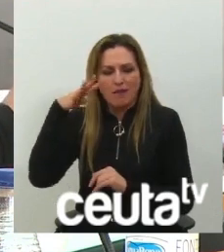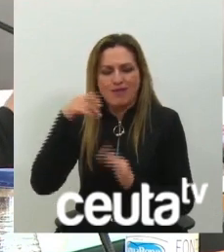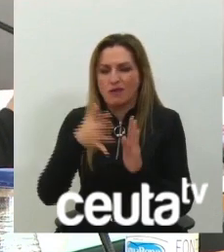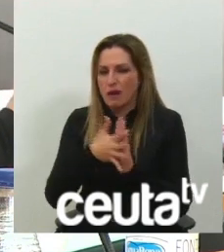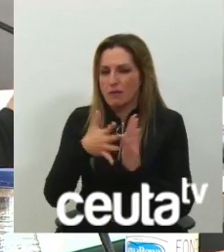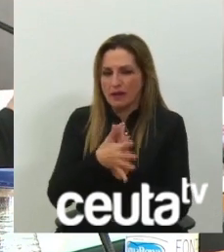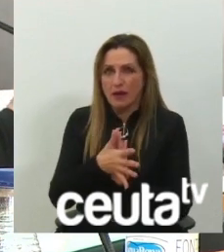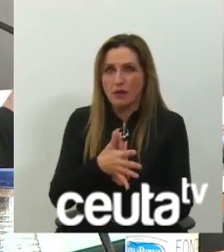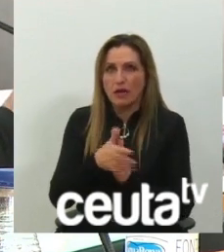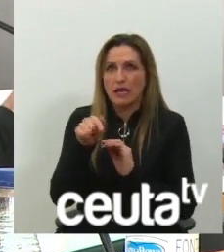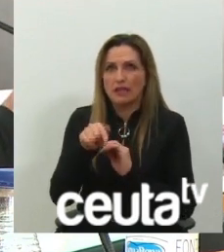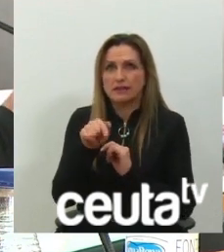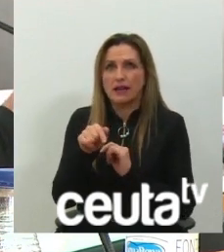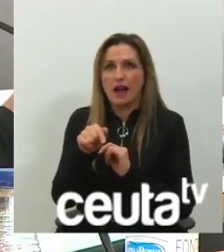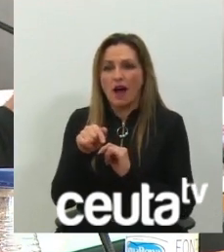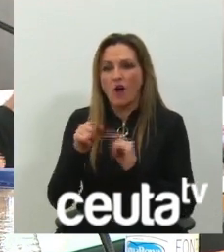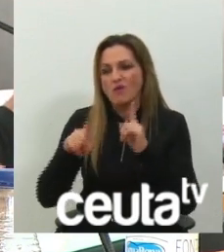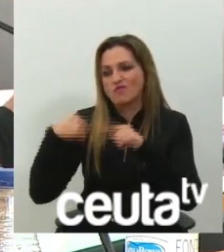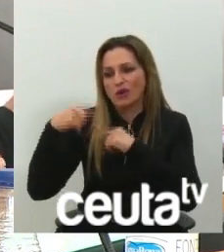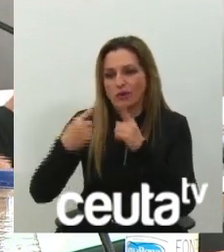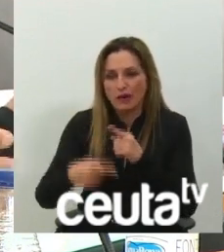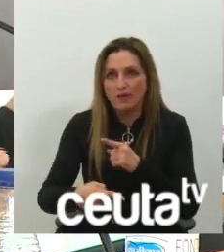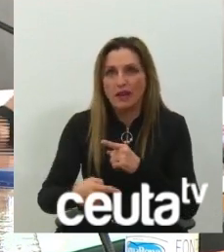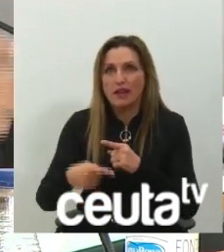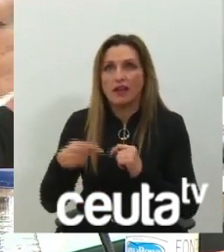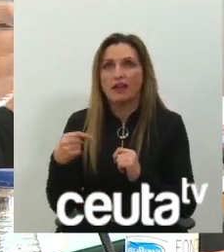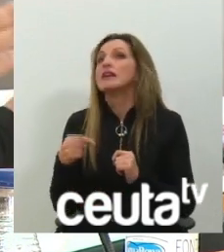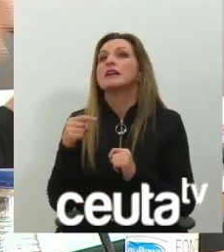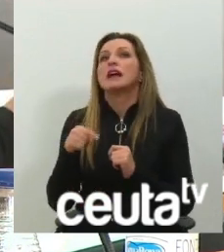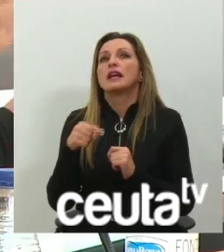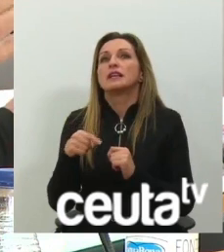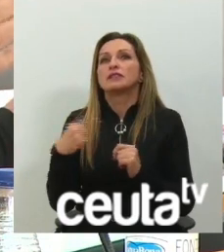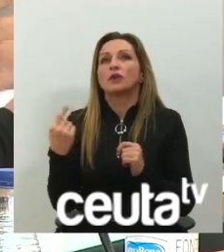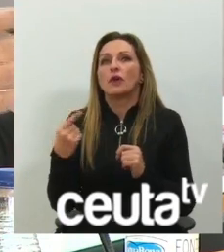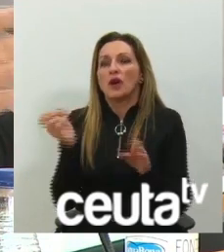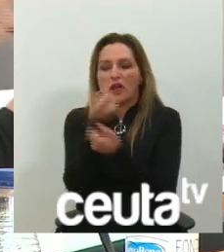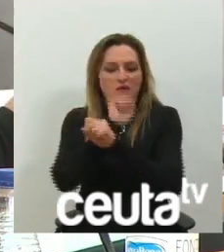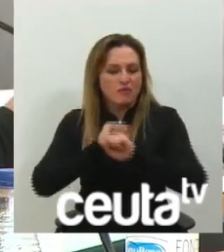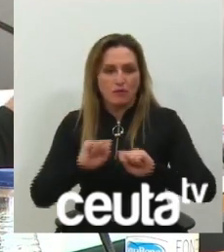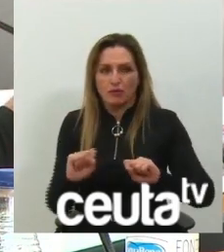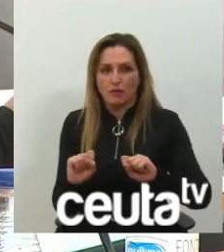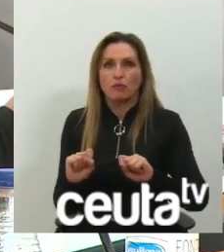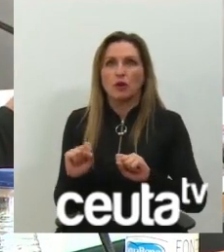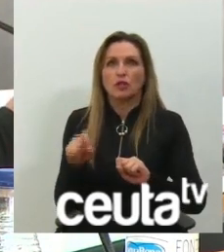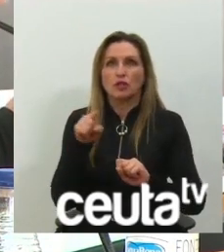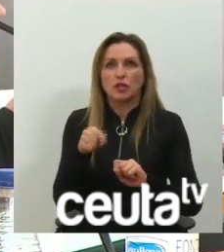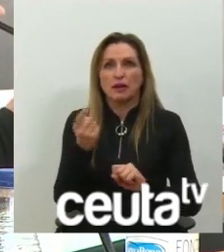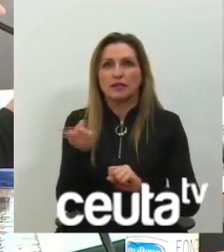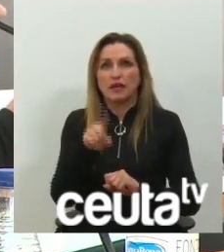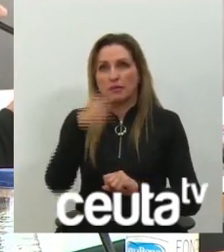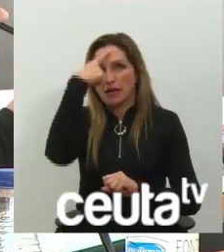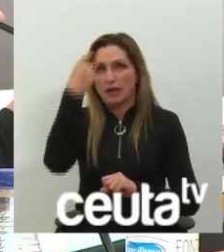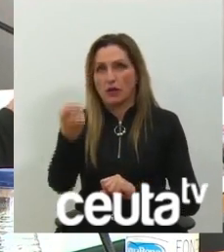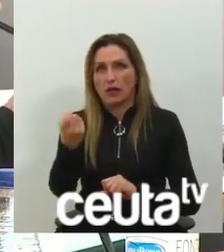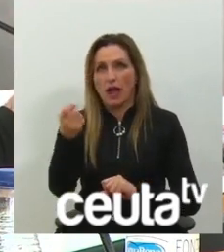le ha desgranado un poco las las consecuencias que tendría por eso sería prácticamente absolutamente inviable como también ha recordado la consejera